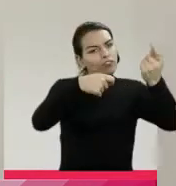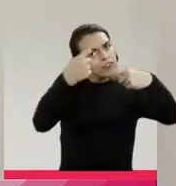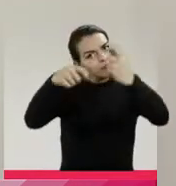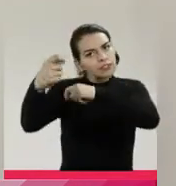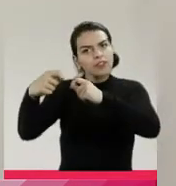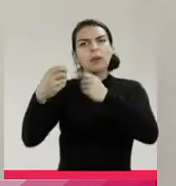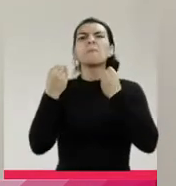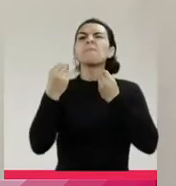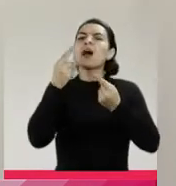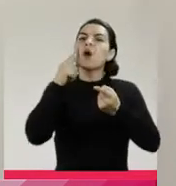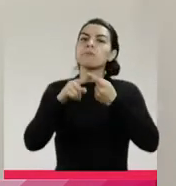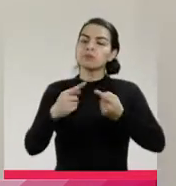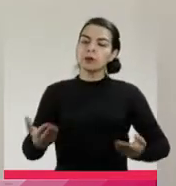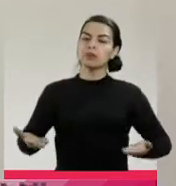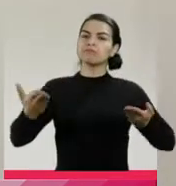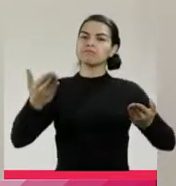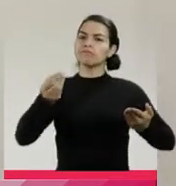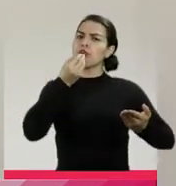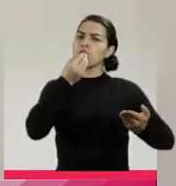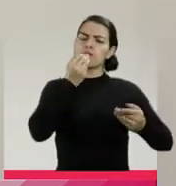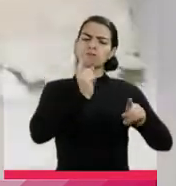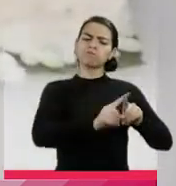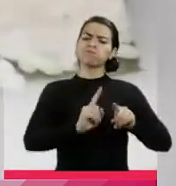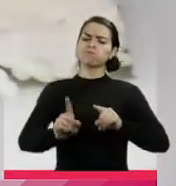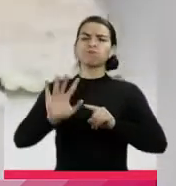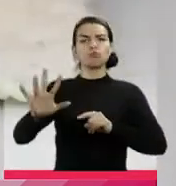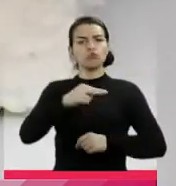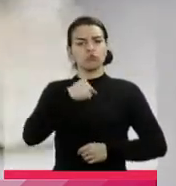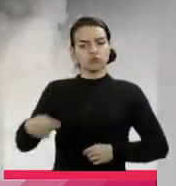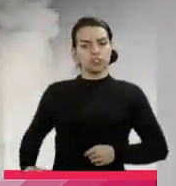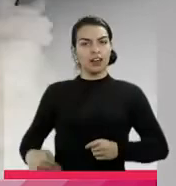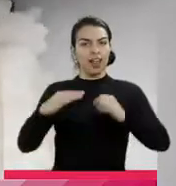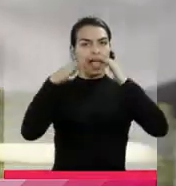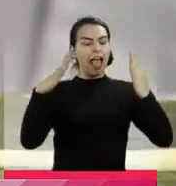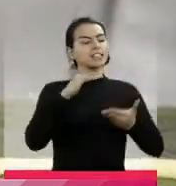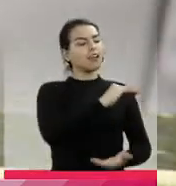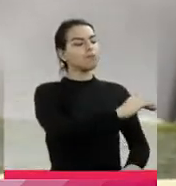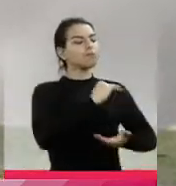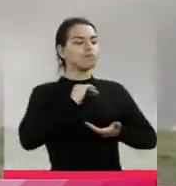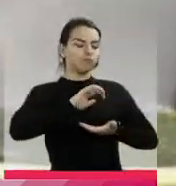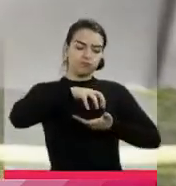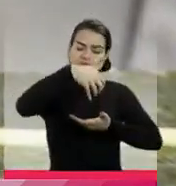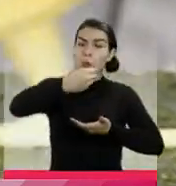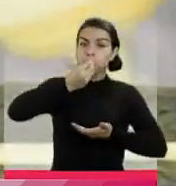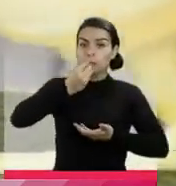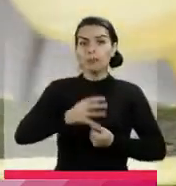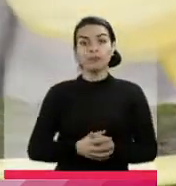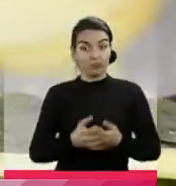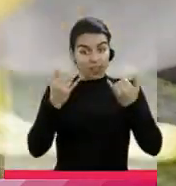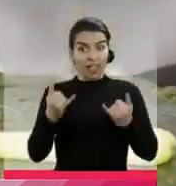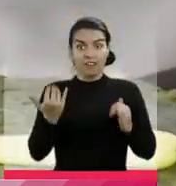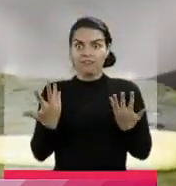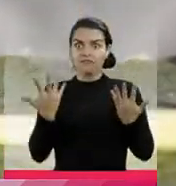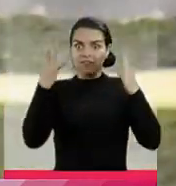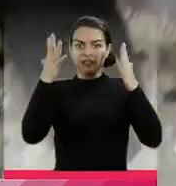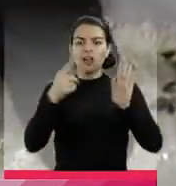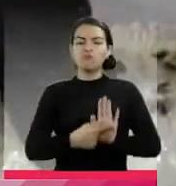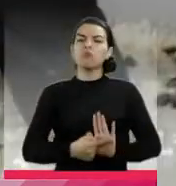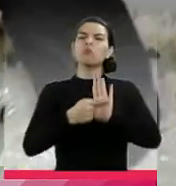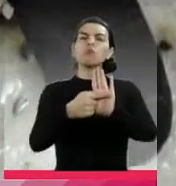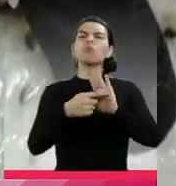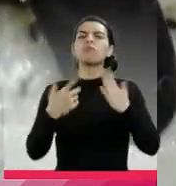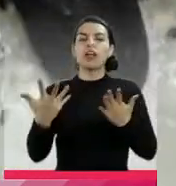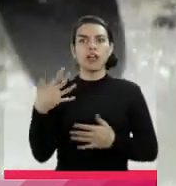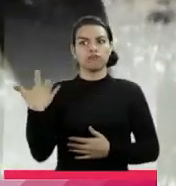mejor gastronomía de cocina oriental a la puerta de su casa. Este festival presentará online lo mejor de los makis y los rollos de